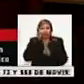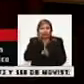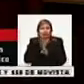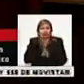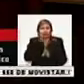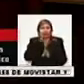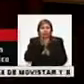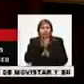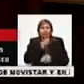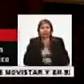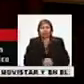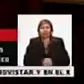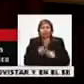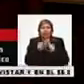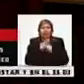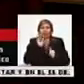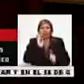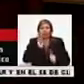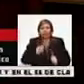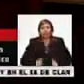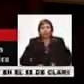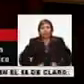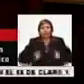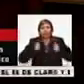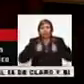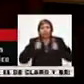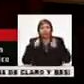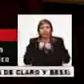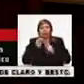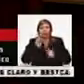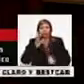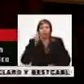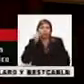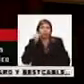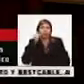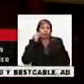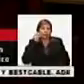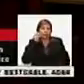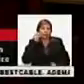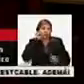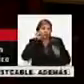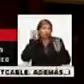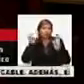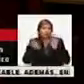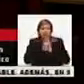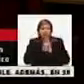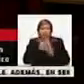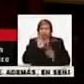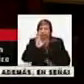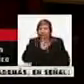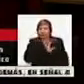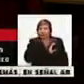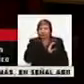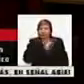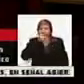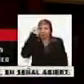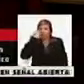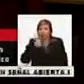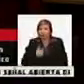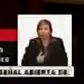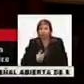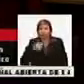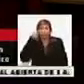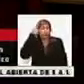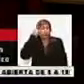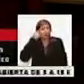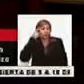constantemente, con su propia vida, con su ejemplo, con sus gestos, con su conducta personal. Por